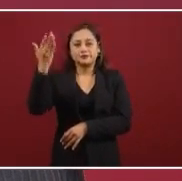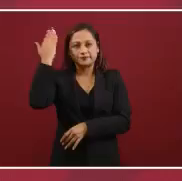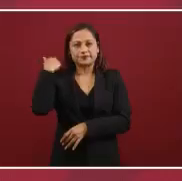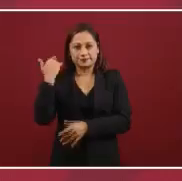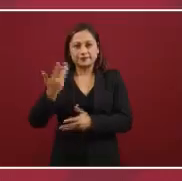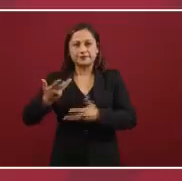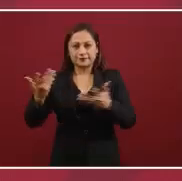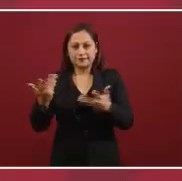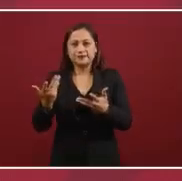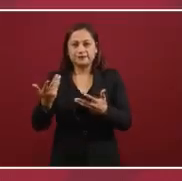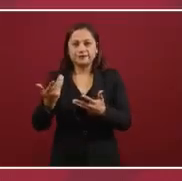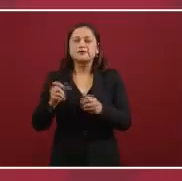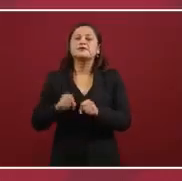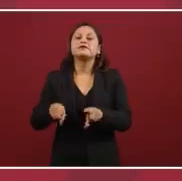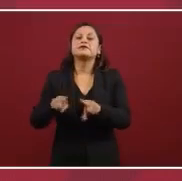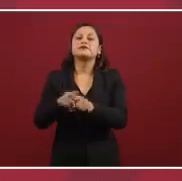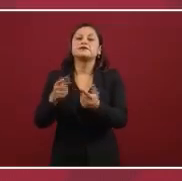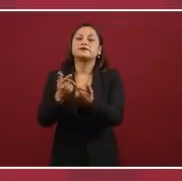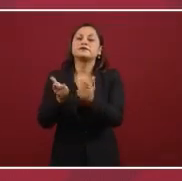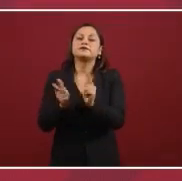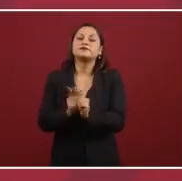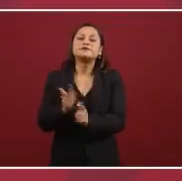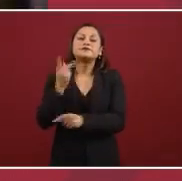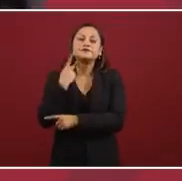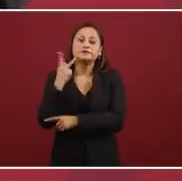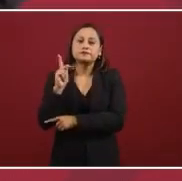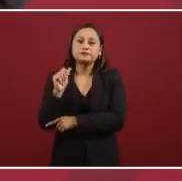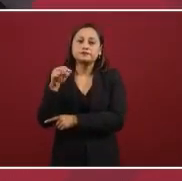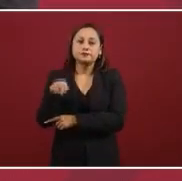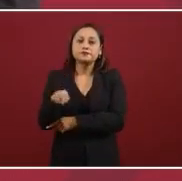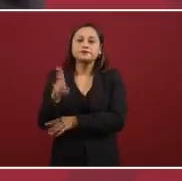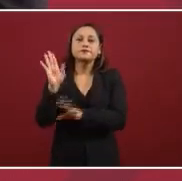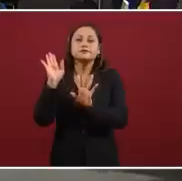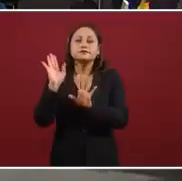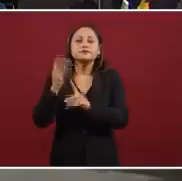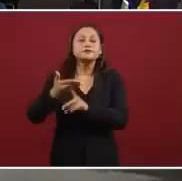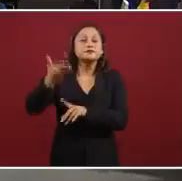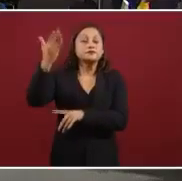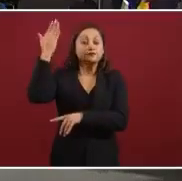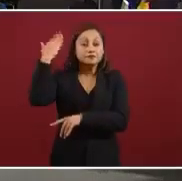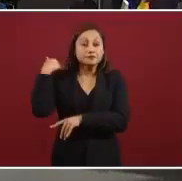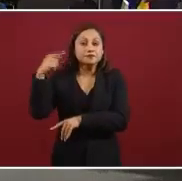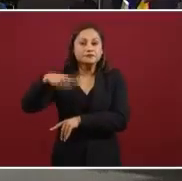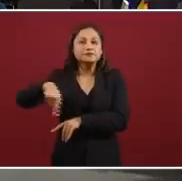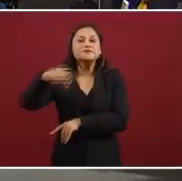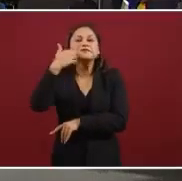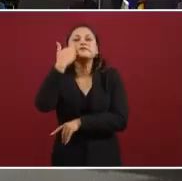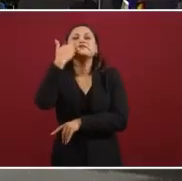y el PAN, o lo intentaron hacer allá cuando